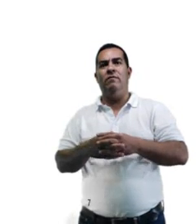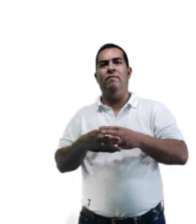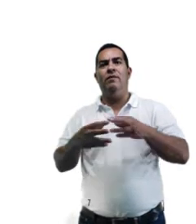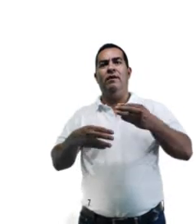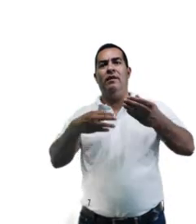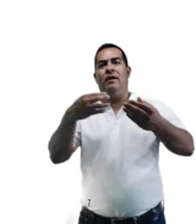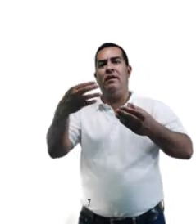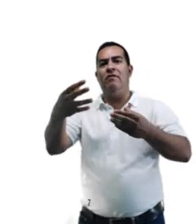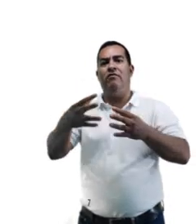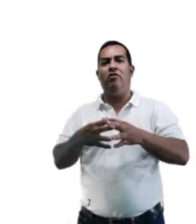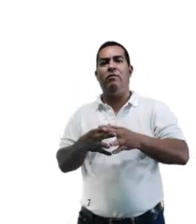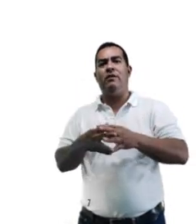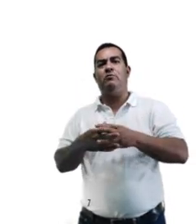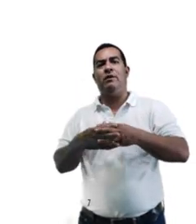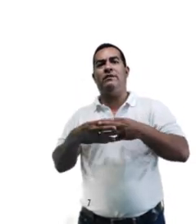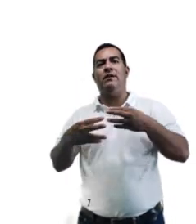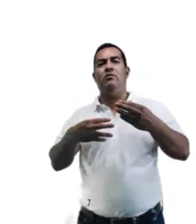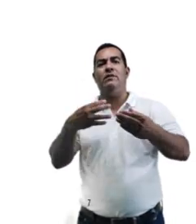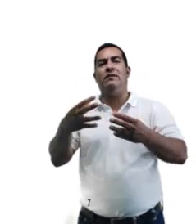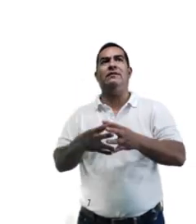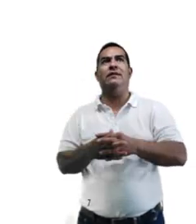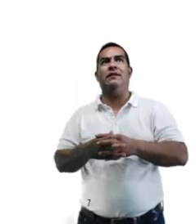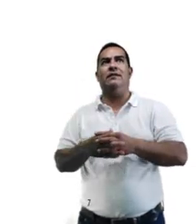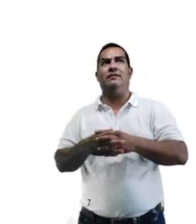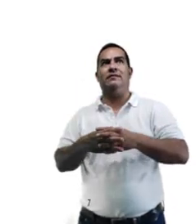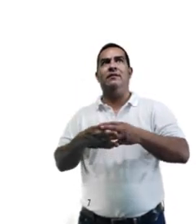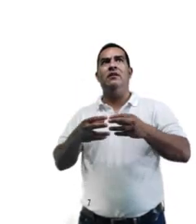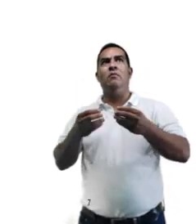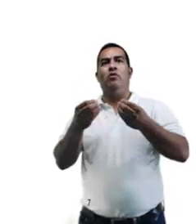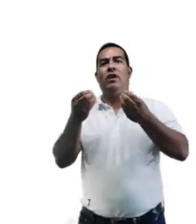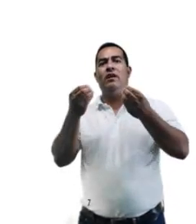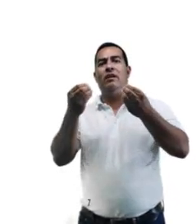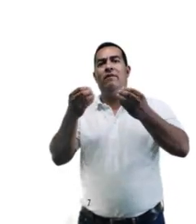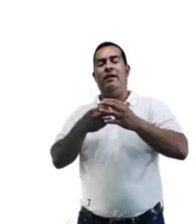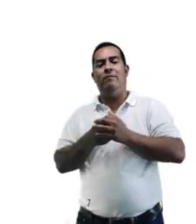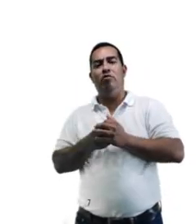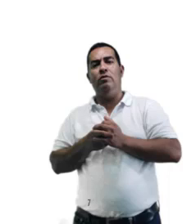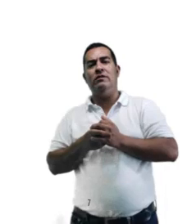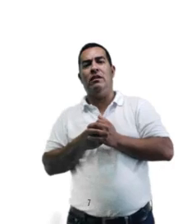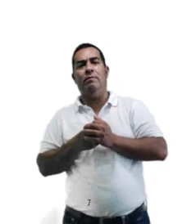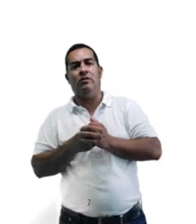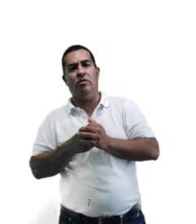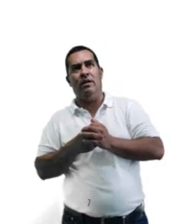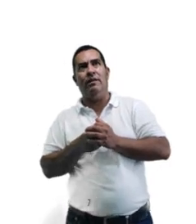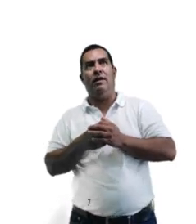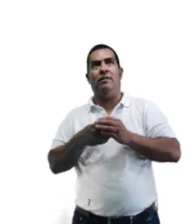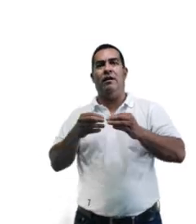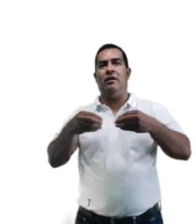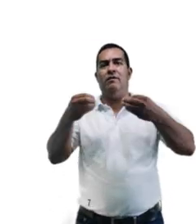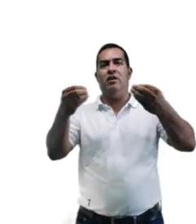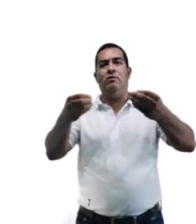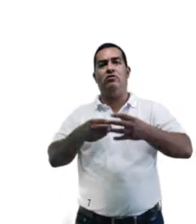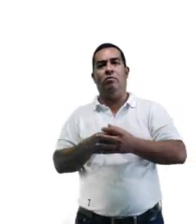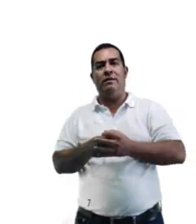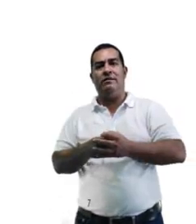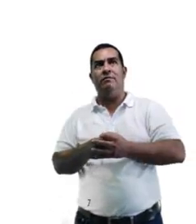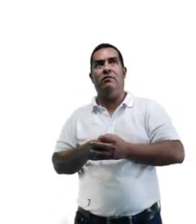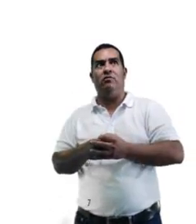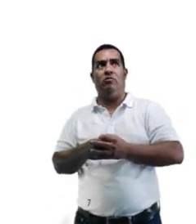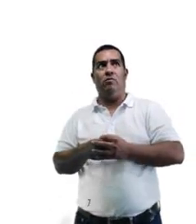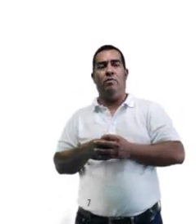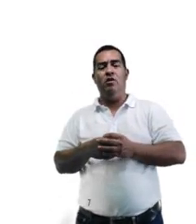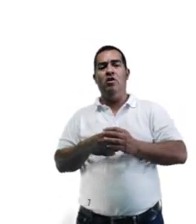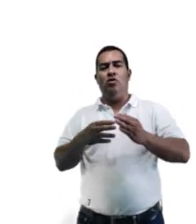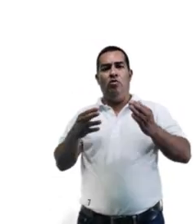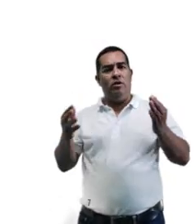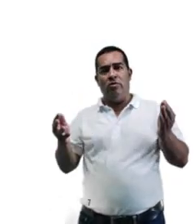cuidado en aquella forma de expresar nuestras ideas, porque ahí reflejamos nuestra personalidad a través de nuestro